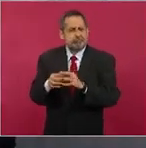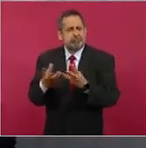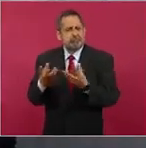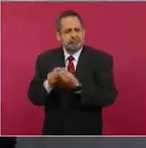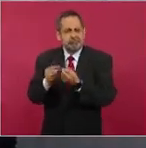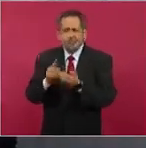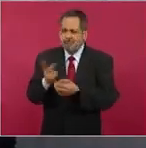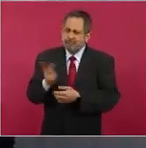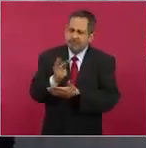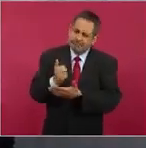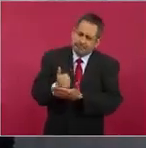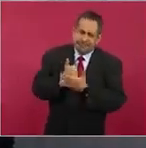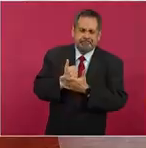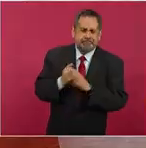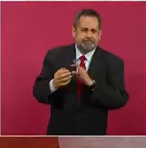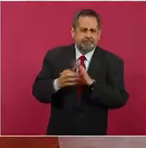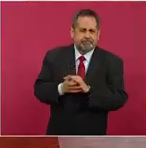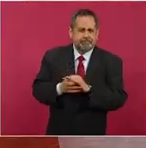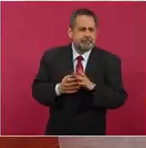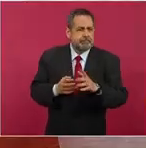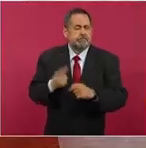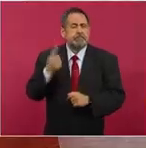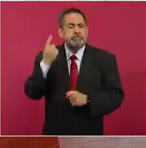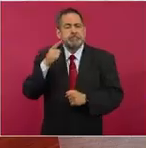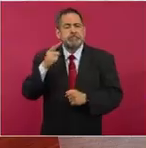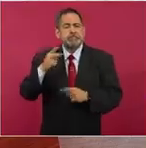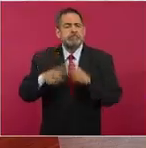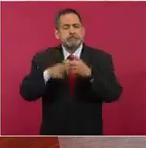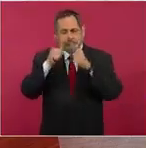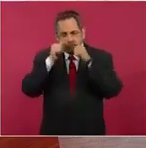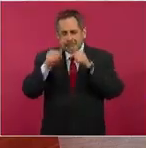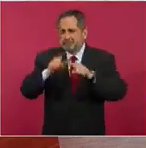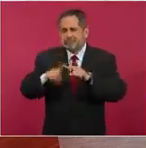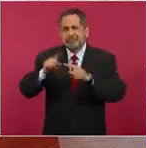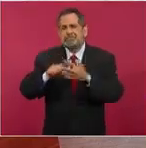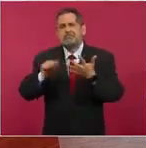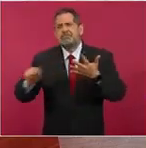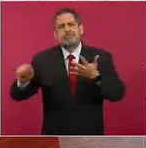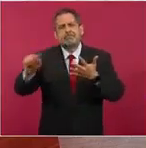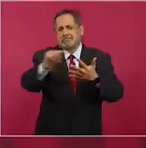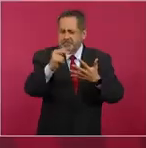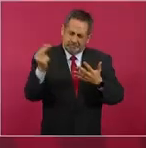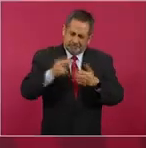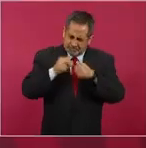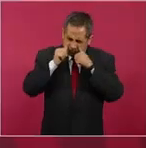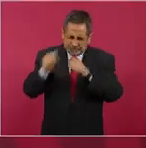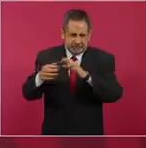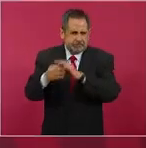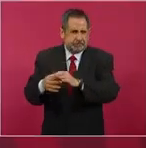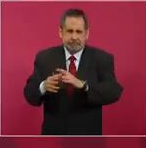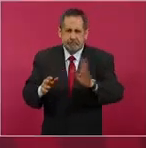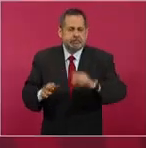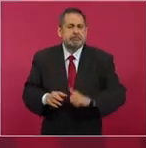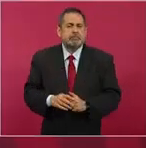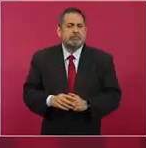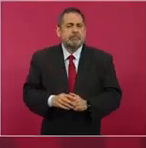que me ayudaran para atender asuntos de